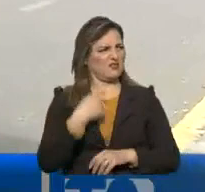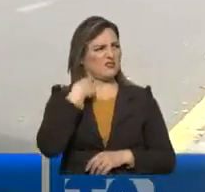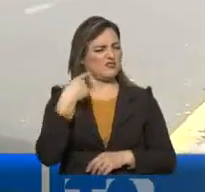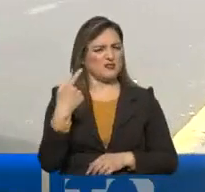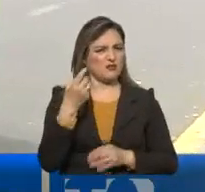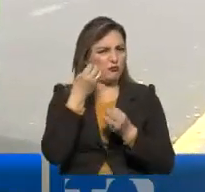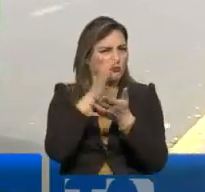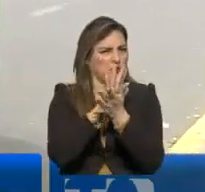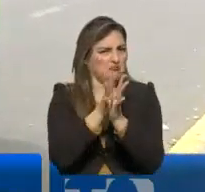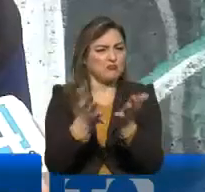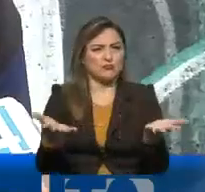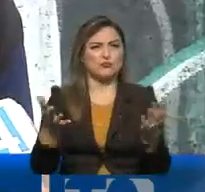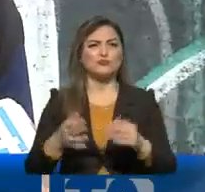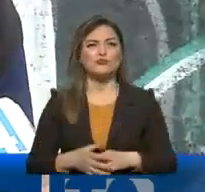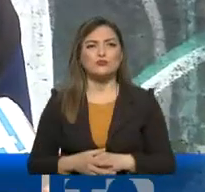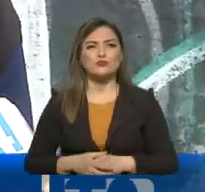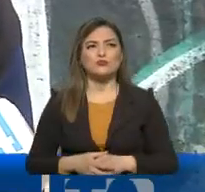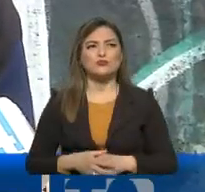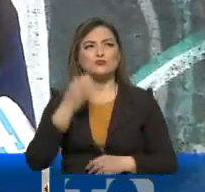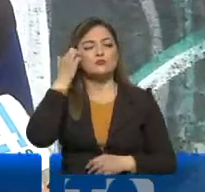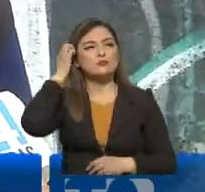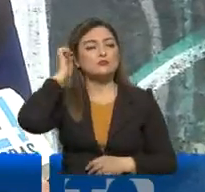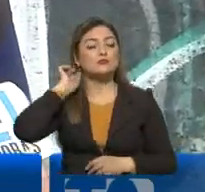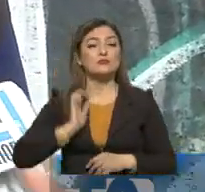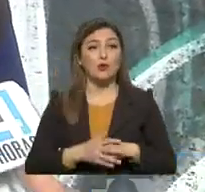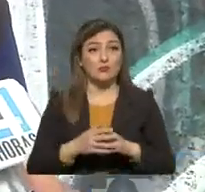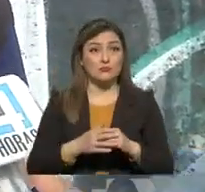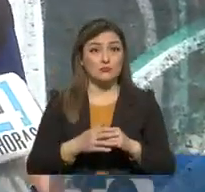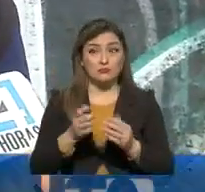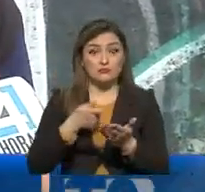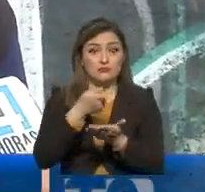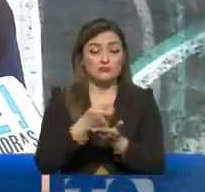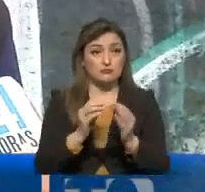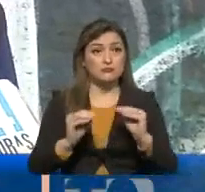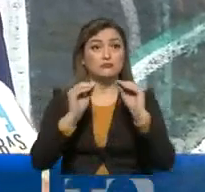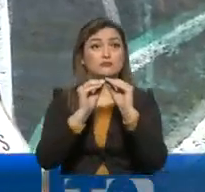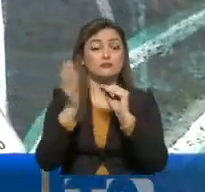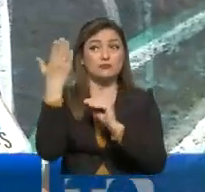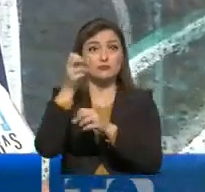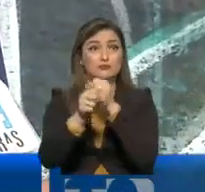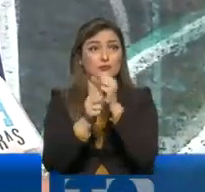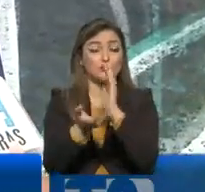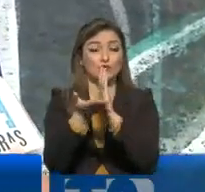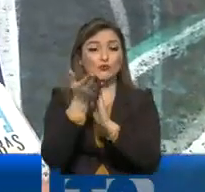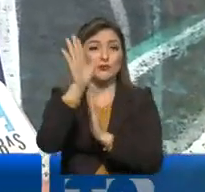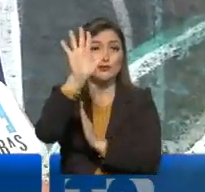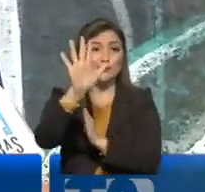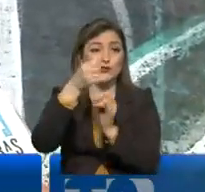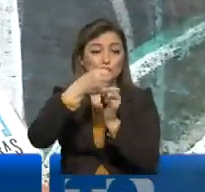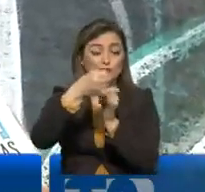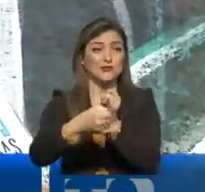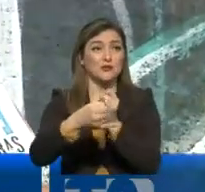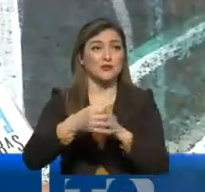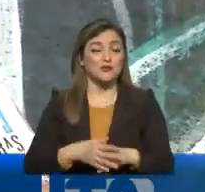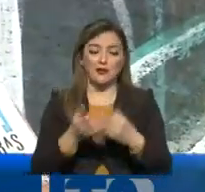una socialización al respecto. Que se ha incrementado el pasaje, porque aparte el año pasado que subió 5 centavos los de